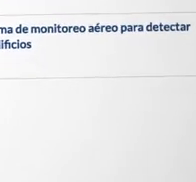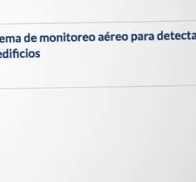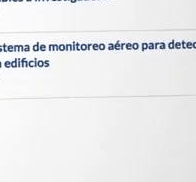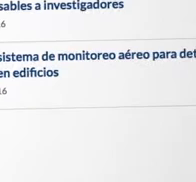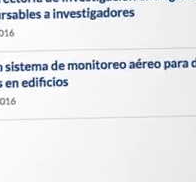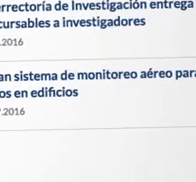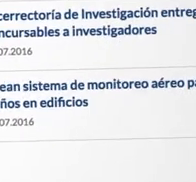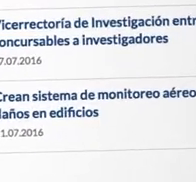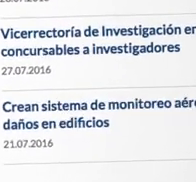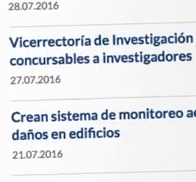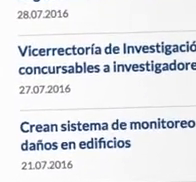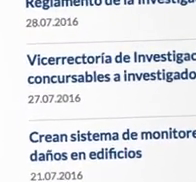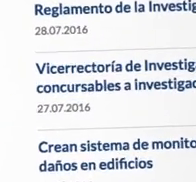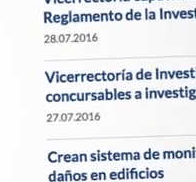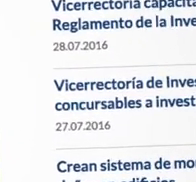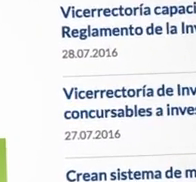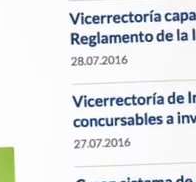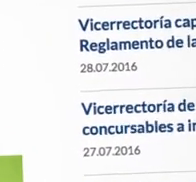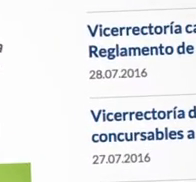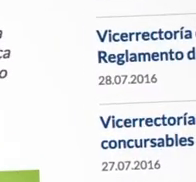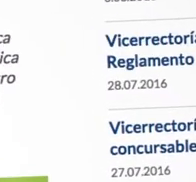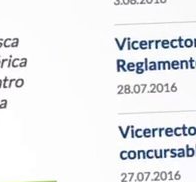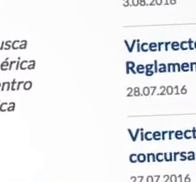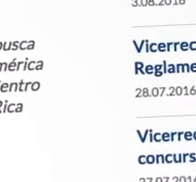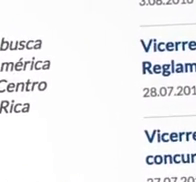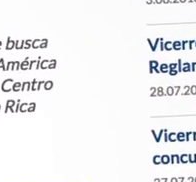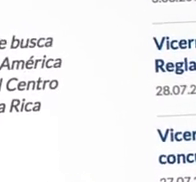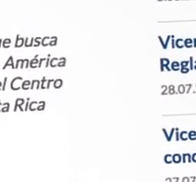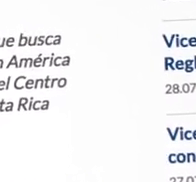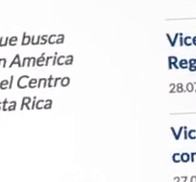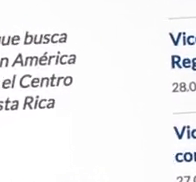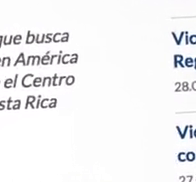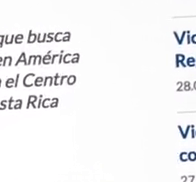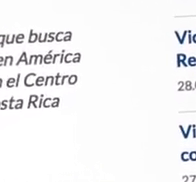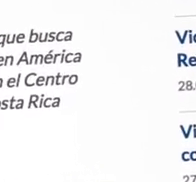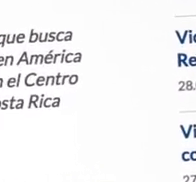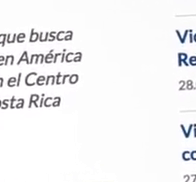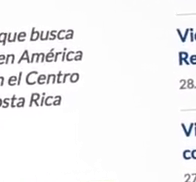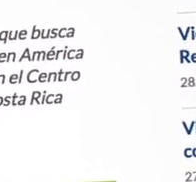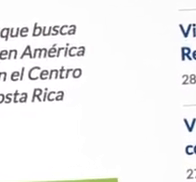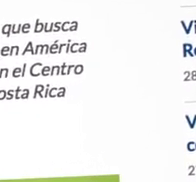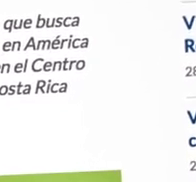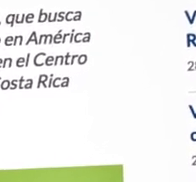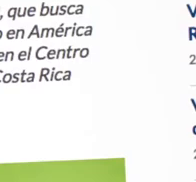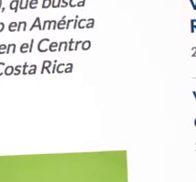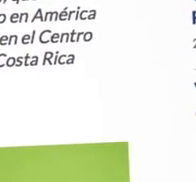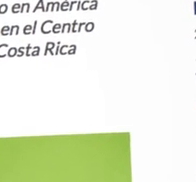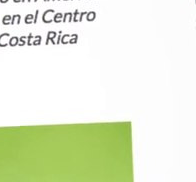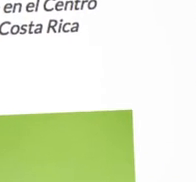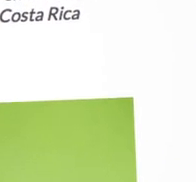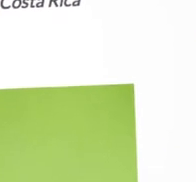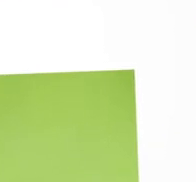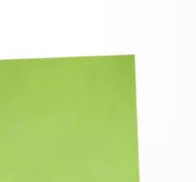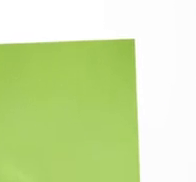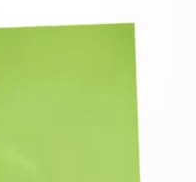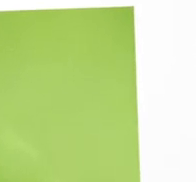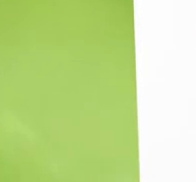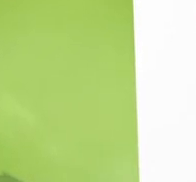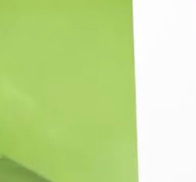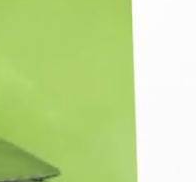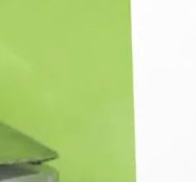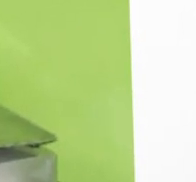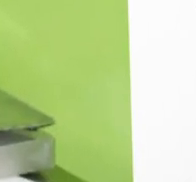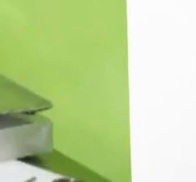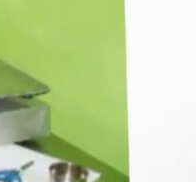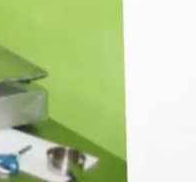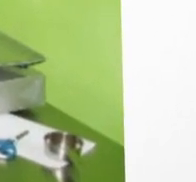de Costa Rica dentro del el marco de la innovación social, y ahí fue donde específicamente, bueno, se postuló el proyecto